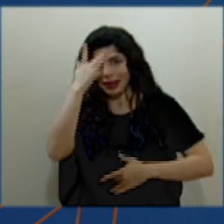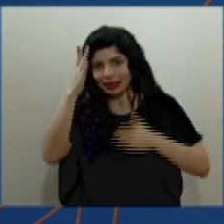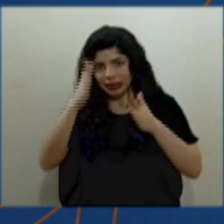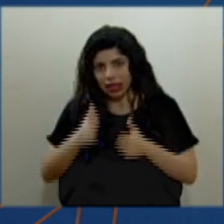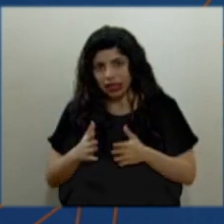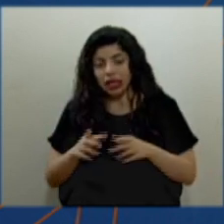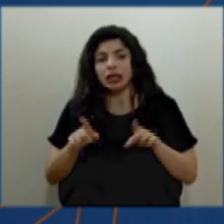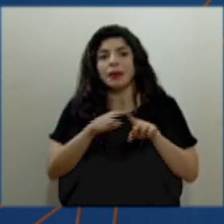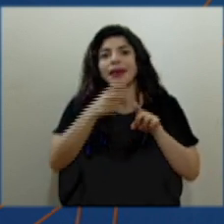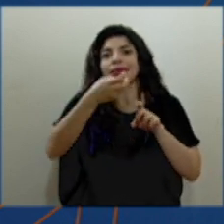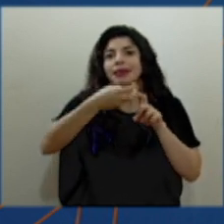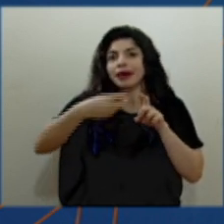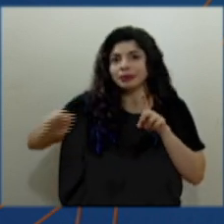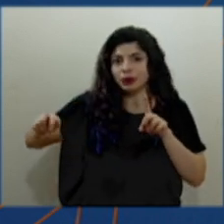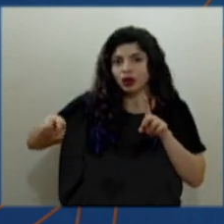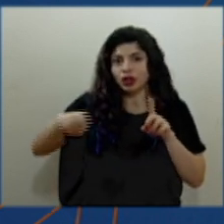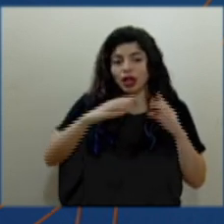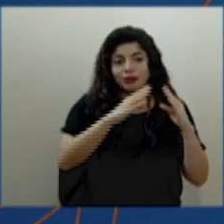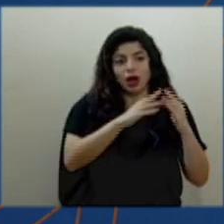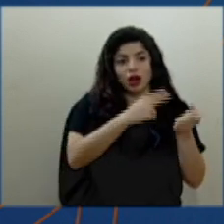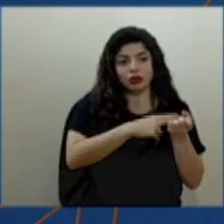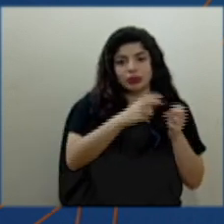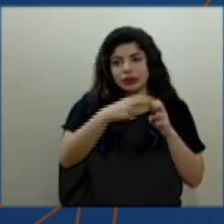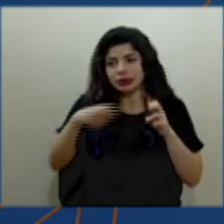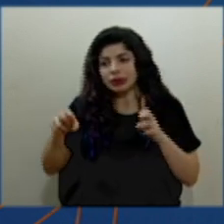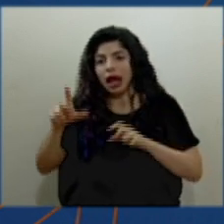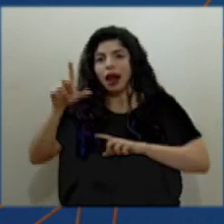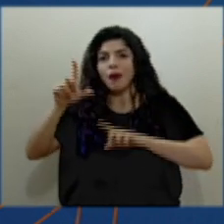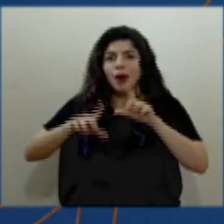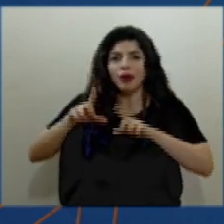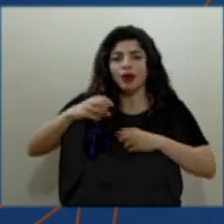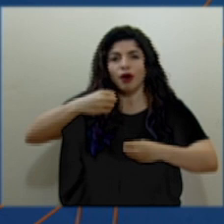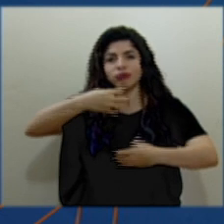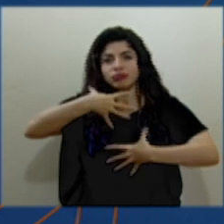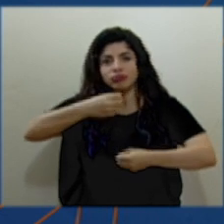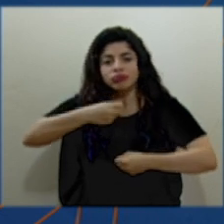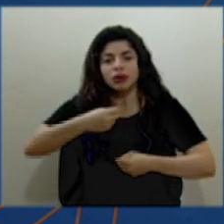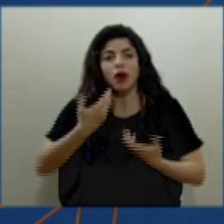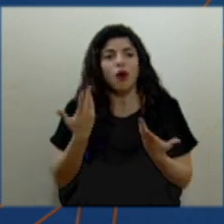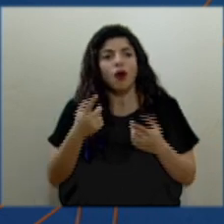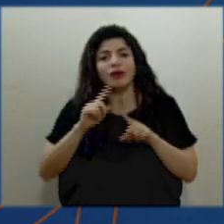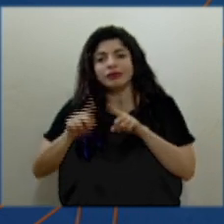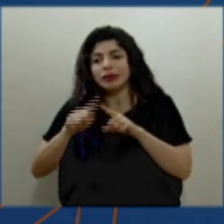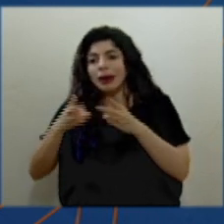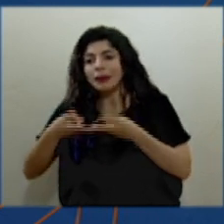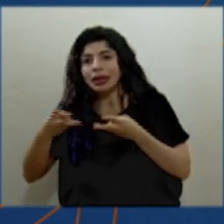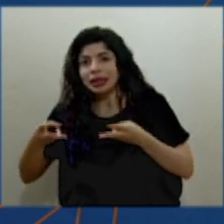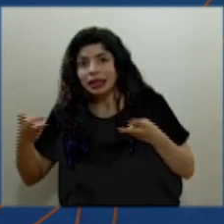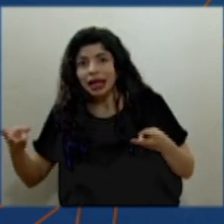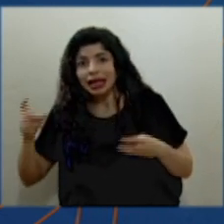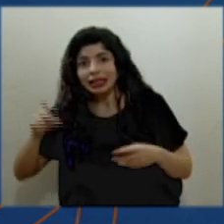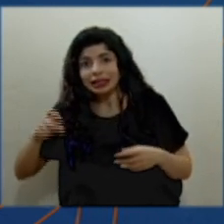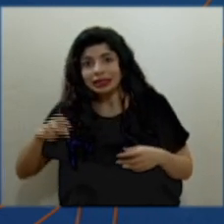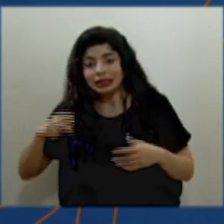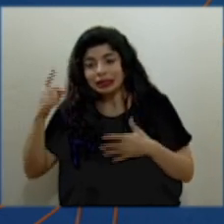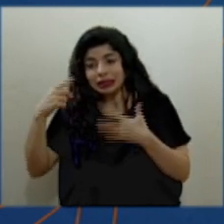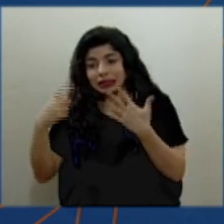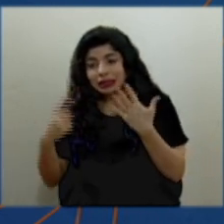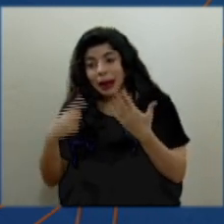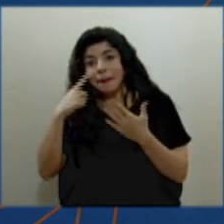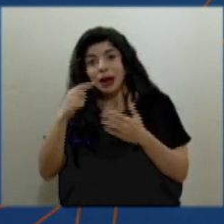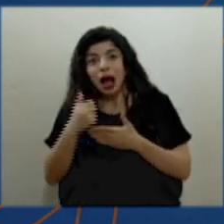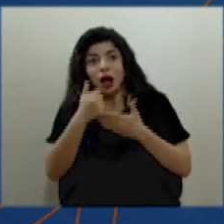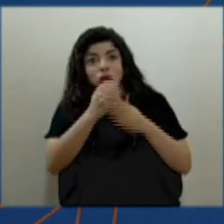de transporte extrahospitalario, exámenes de laboratorio, radiología, insumos y otros suministros necesarios para la